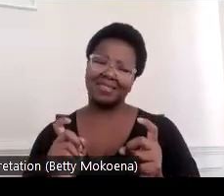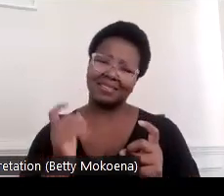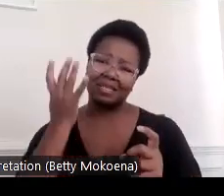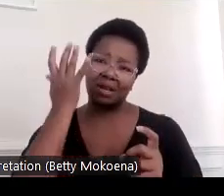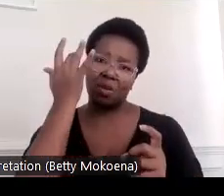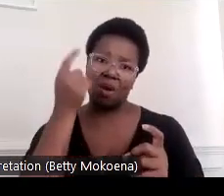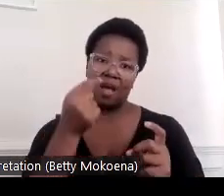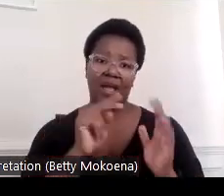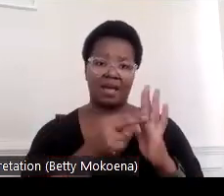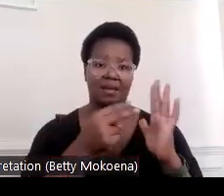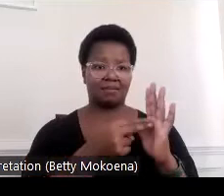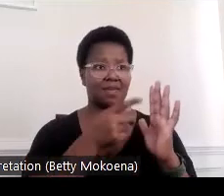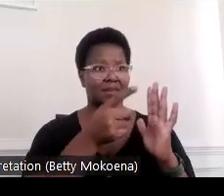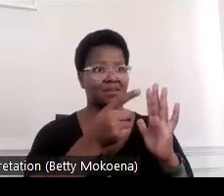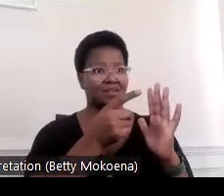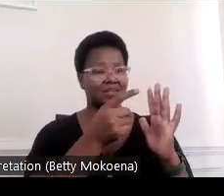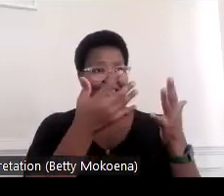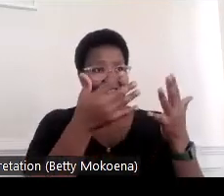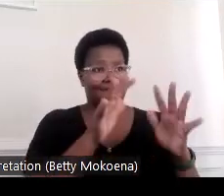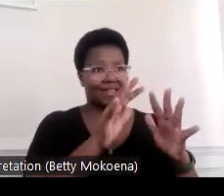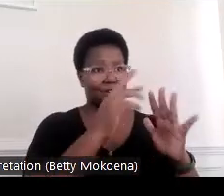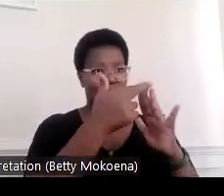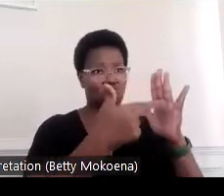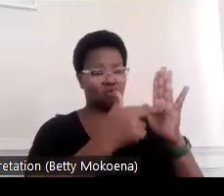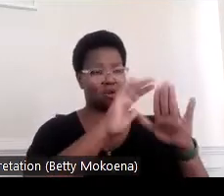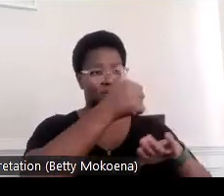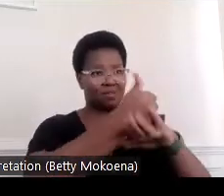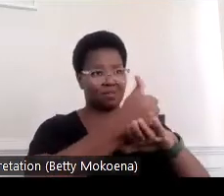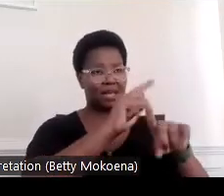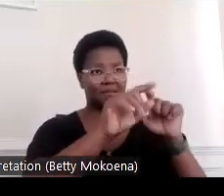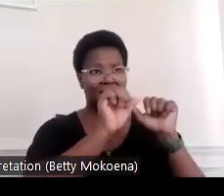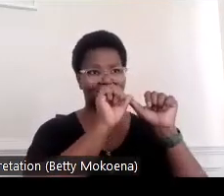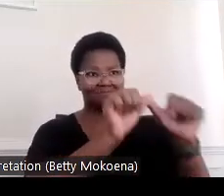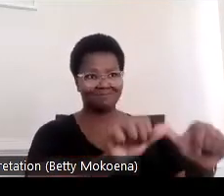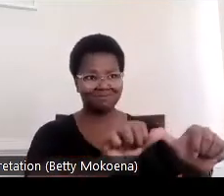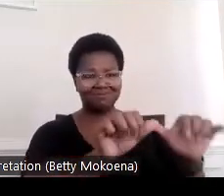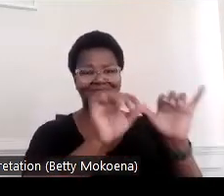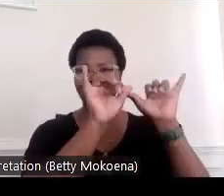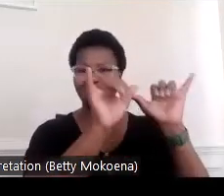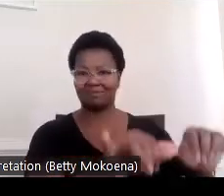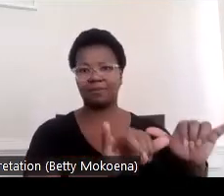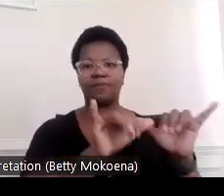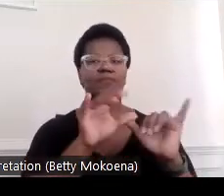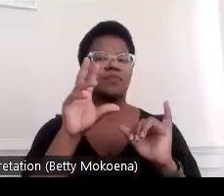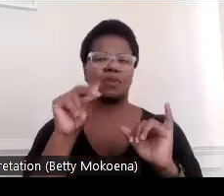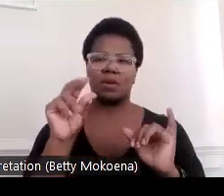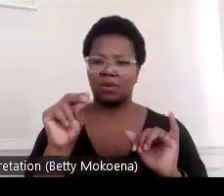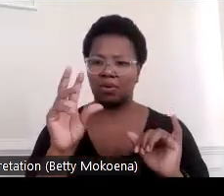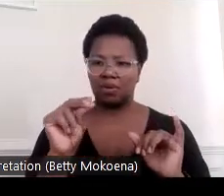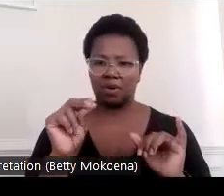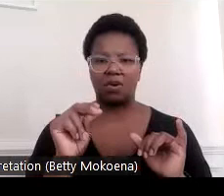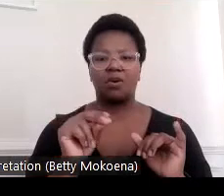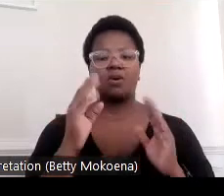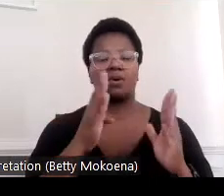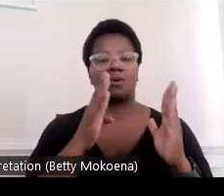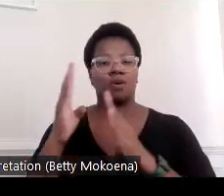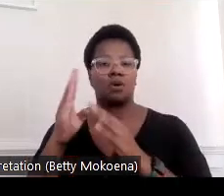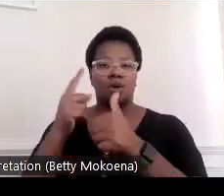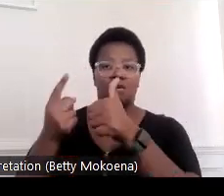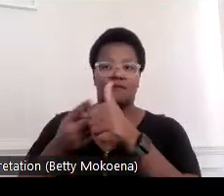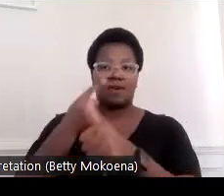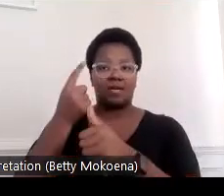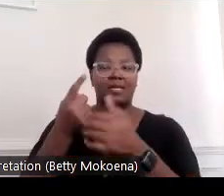cuán frecuente se habla ese modificación o ese ajuste Simplemente porque simplemente una vez no quiere decir que todos Ya